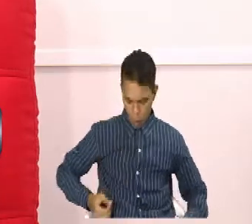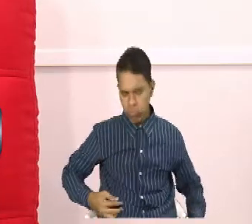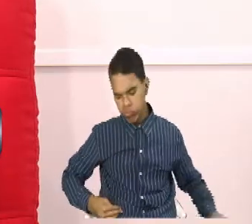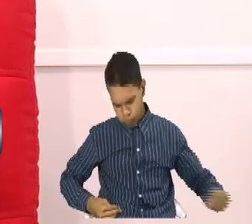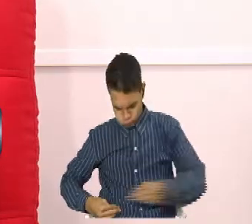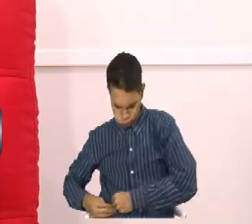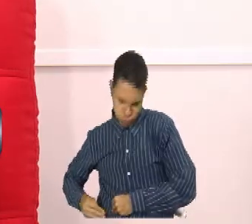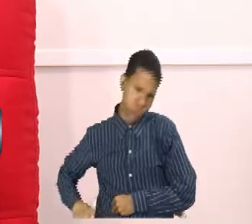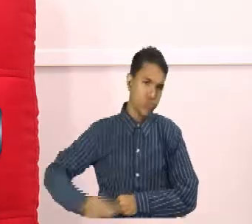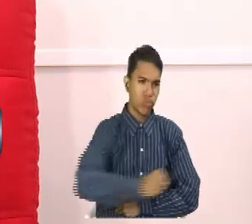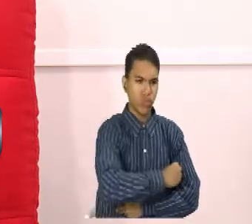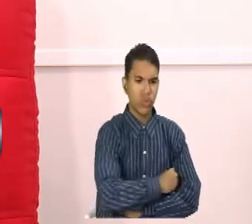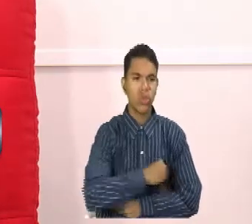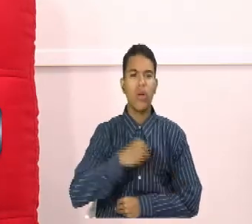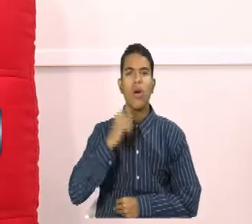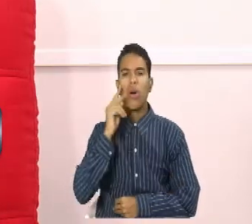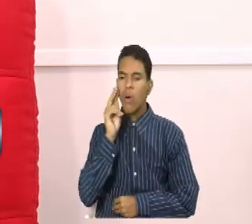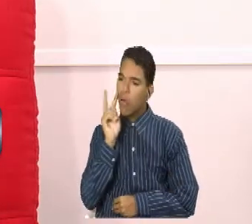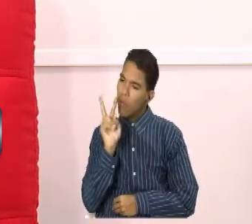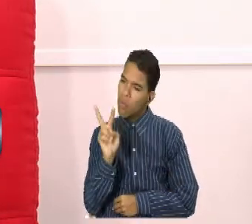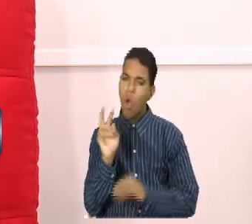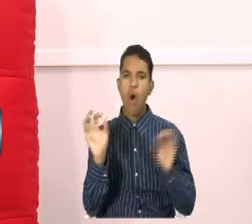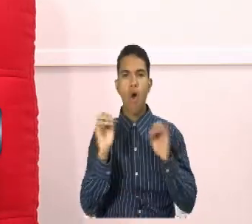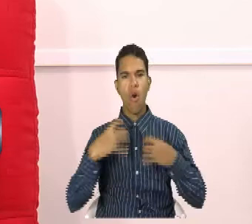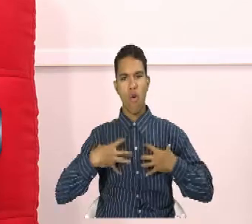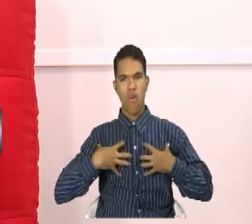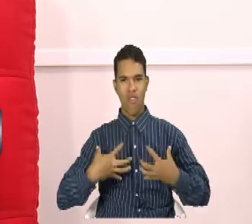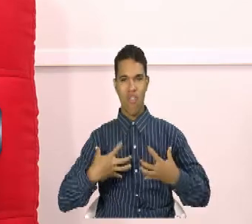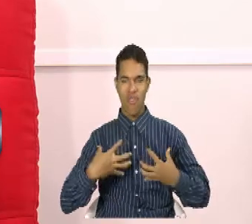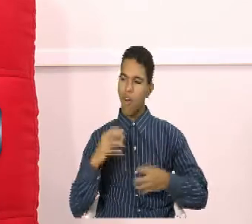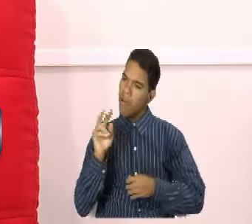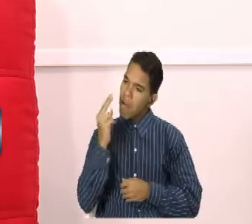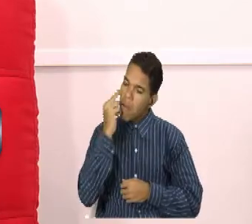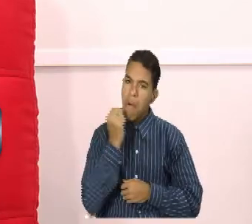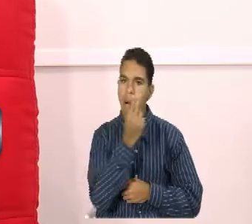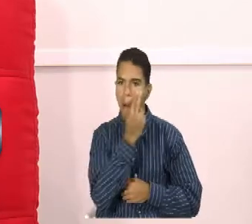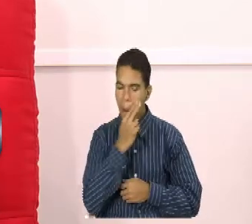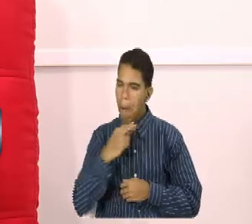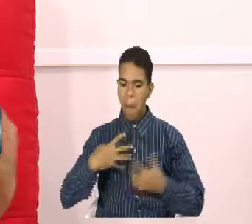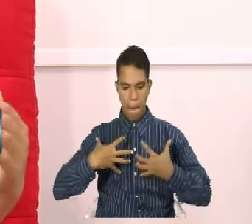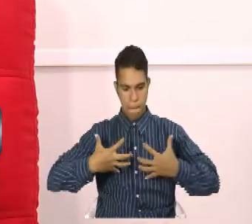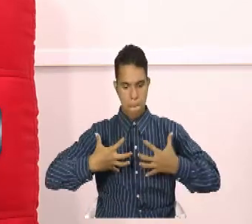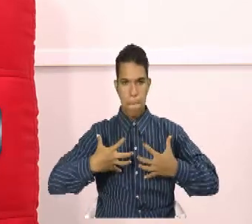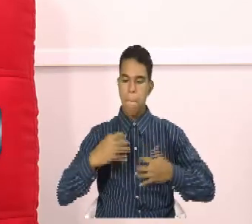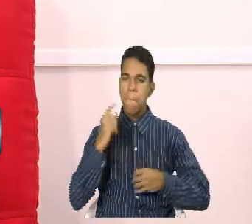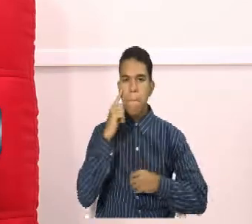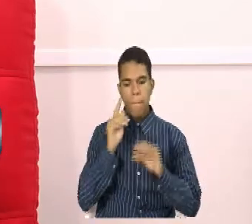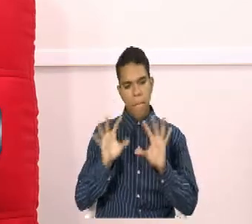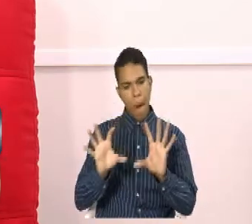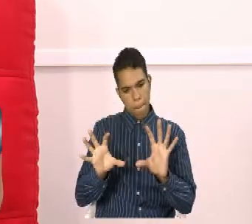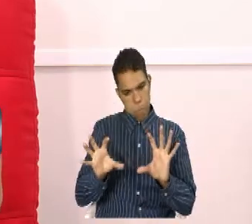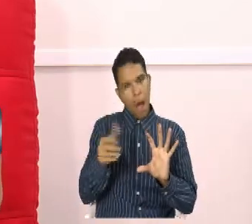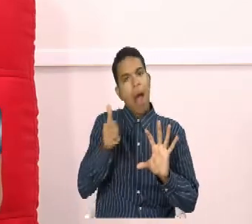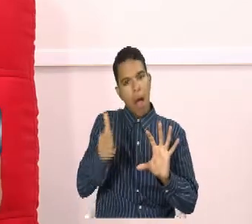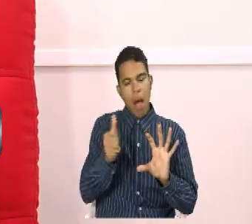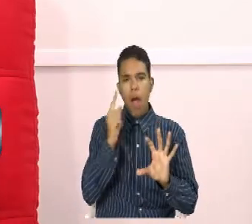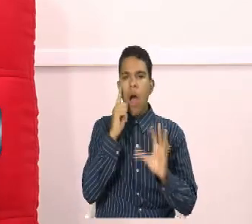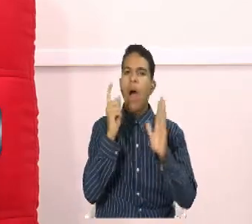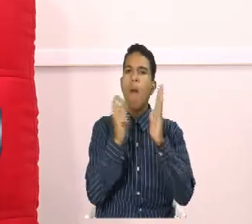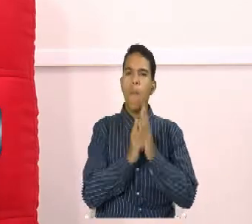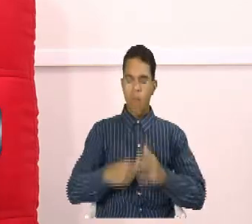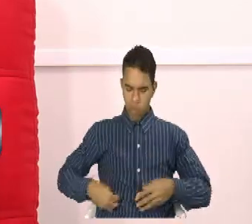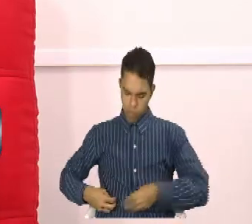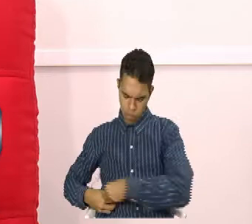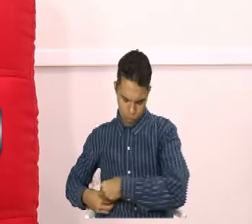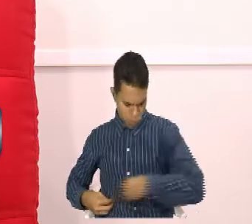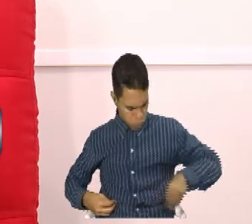espectacular, la pompis levantadita, el busto, esa cinturita muy pequeña, pero cuando ya uno se quita la faja, vuelve a su realidad. El